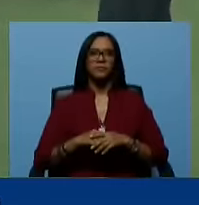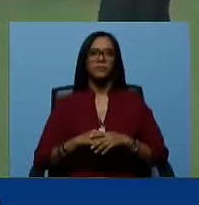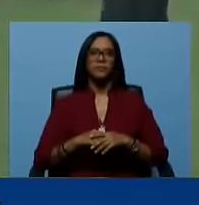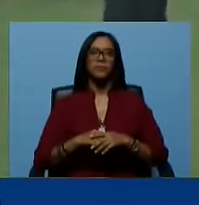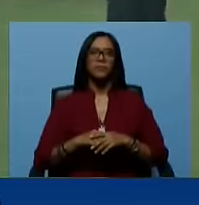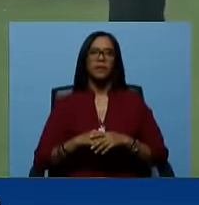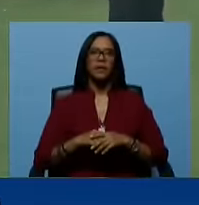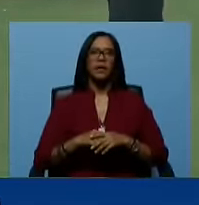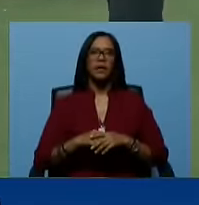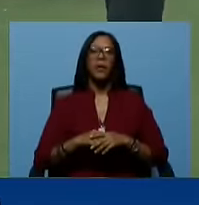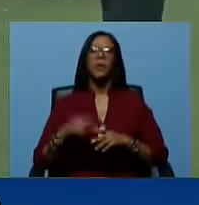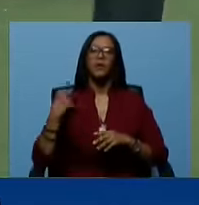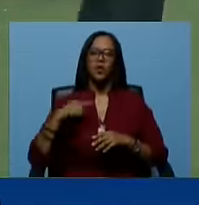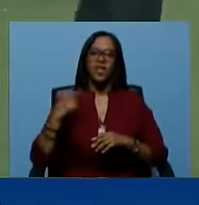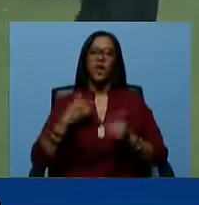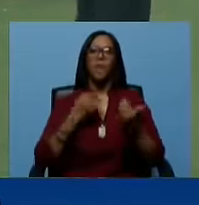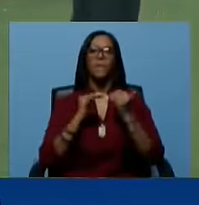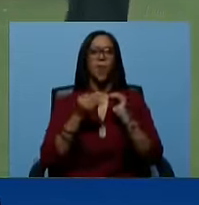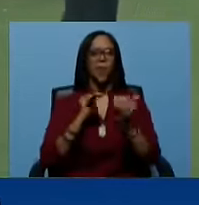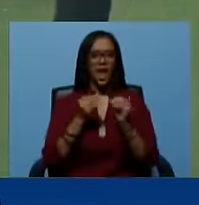Y por eso tengo moral.